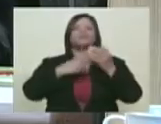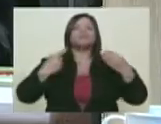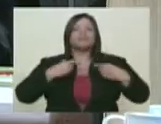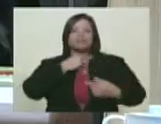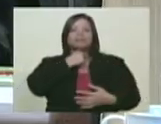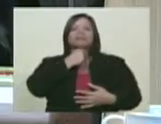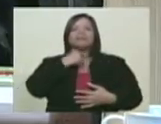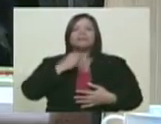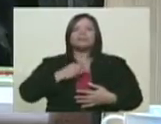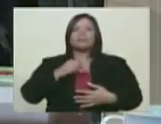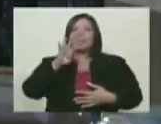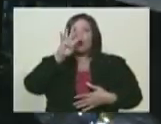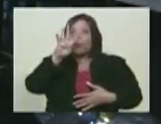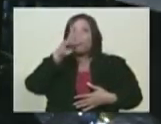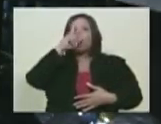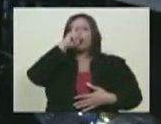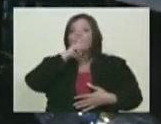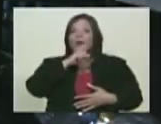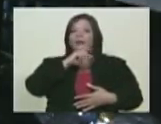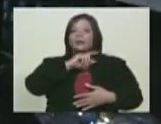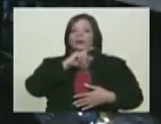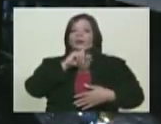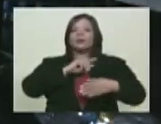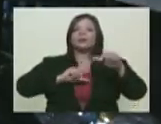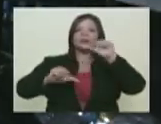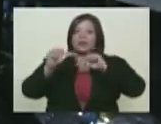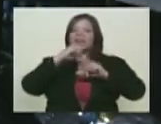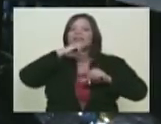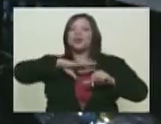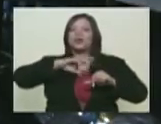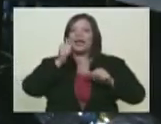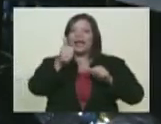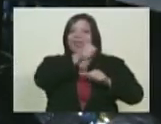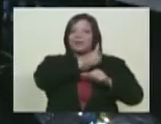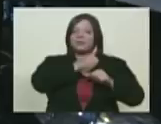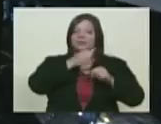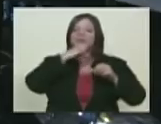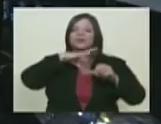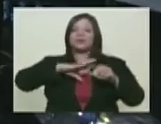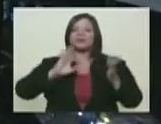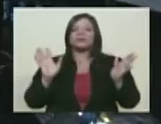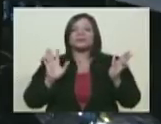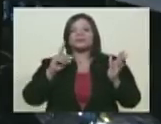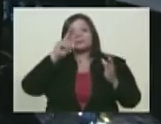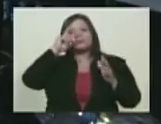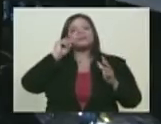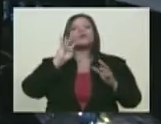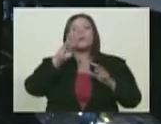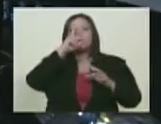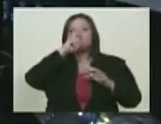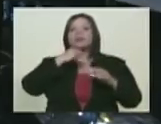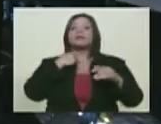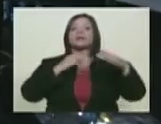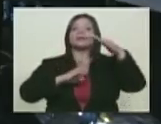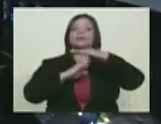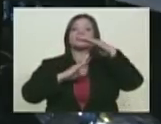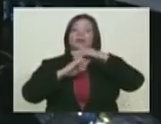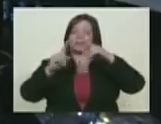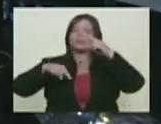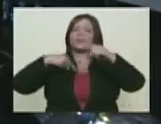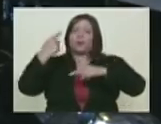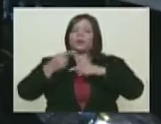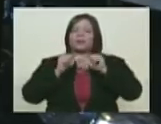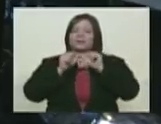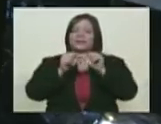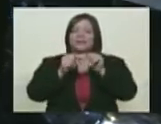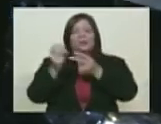Cada 4 años para cada biografía. Sí. Muy bien. Bueno, no tenemos 4 años, pero sino unos minutos para hacer la pausa y venimos enseguida